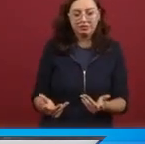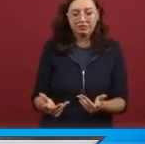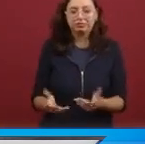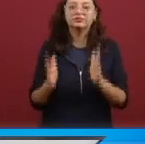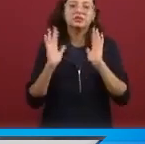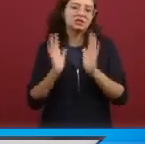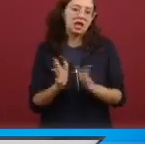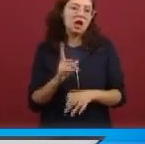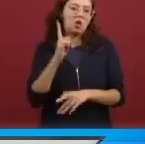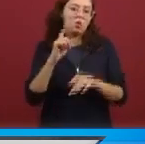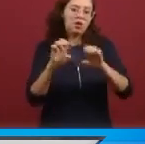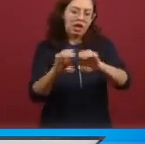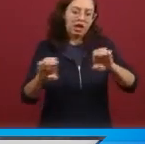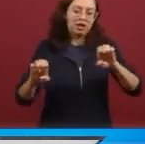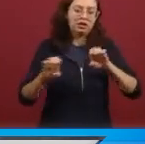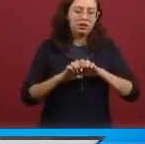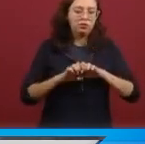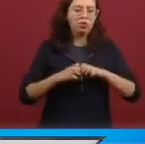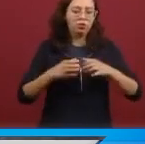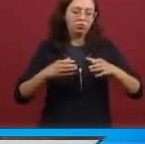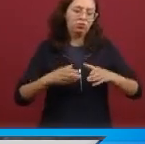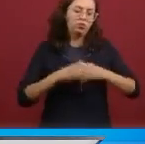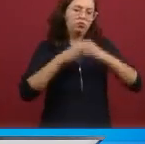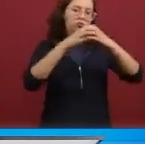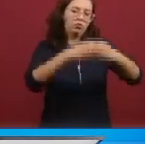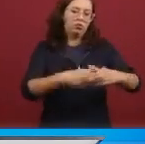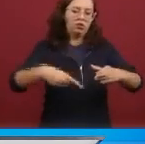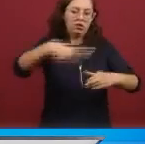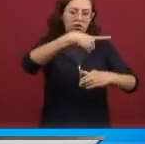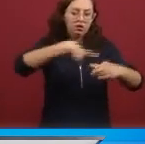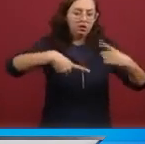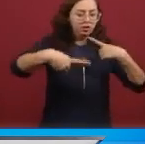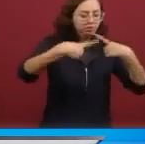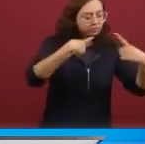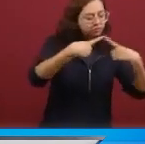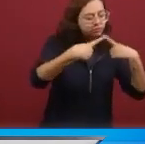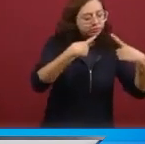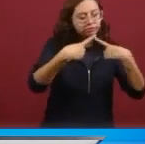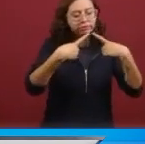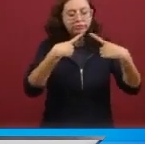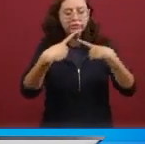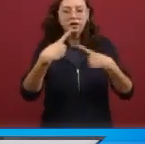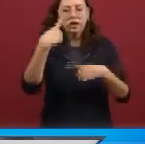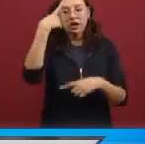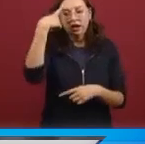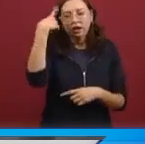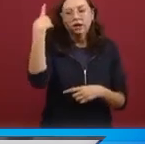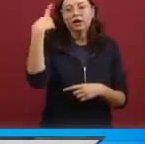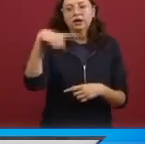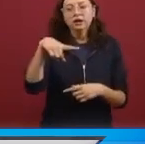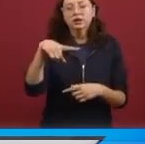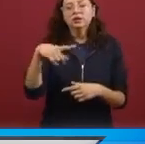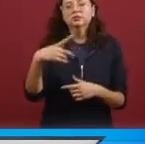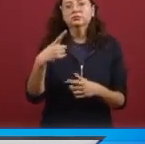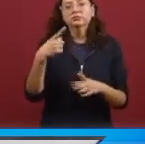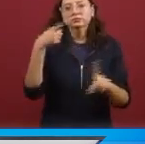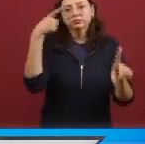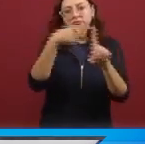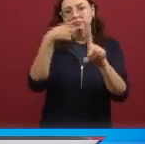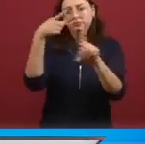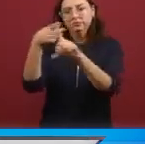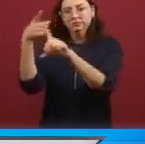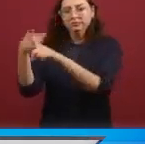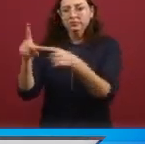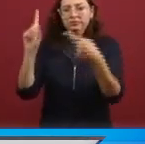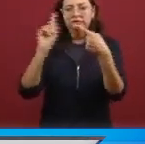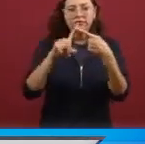la situación de la planta. Ya hay condiciones para su operación, pero se tienen que realizar las denuncias correspondientes por el sobreprecio al que se compró la planta